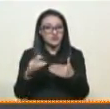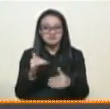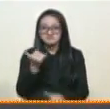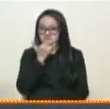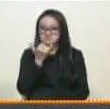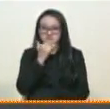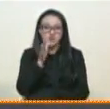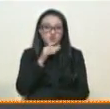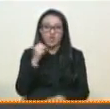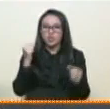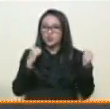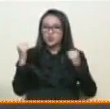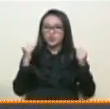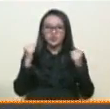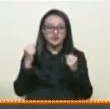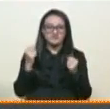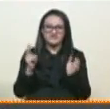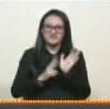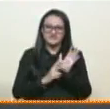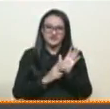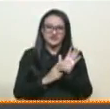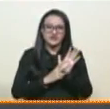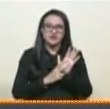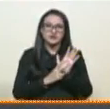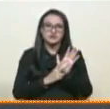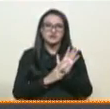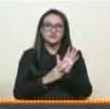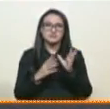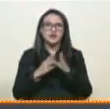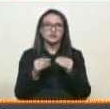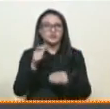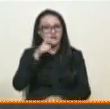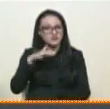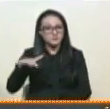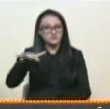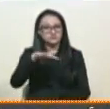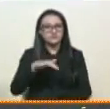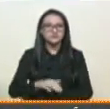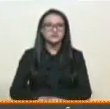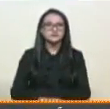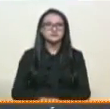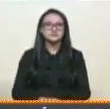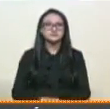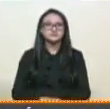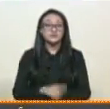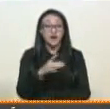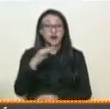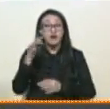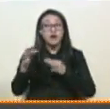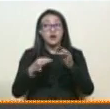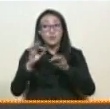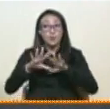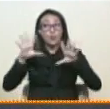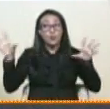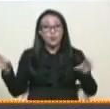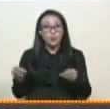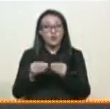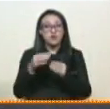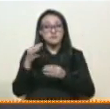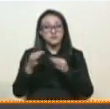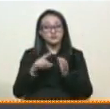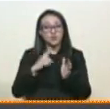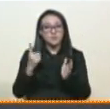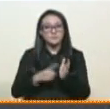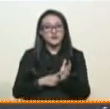ninguna duda de manera transparente para toda la ciudadanía. Doctora, después de esta importante explicación que nos ha dado, que siempre hay